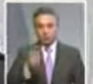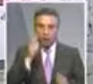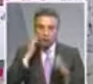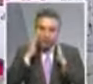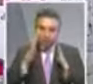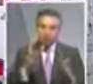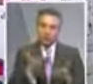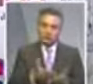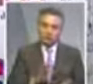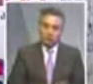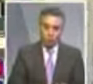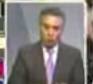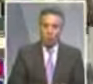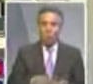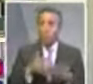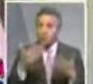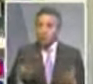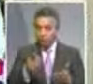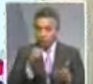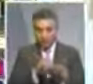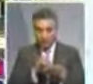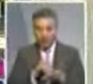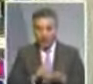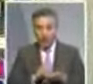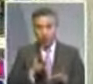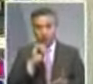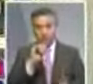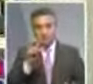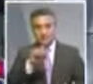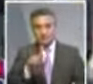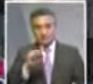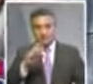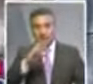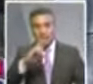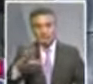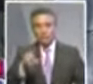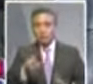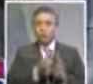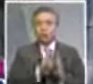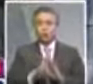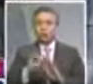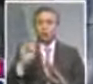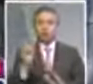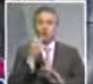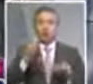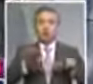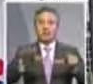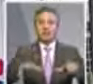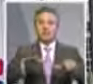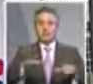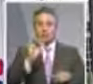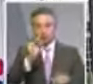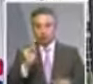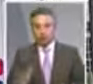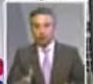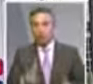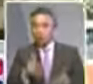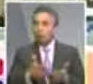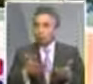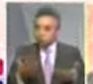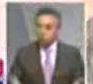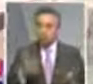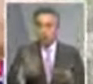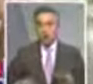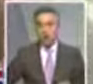de salud. Sin embargo, según datos de la Asociación Nacional de ISAPRES, ellos representan solo al 17% de la población. Por lo tanto, el gasto